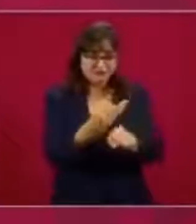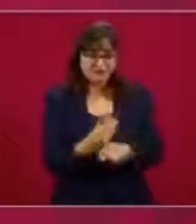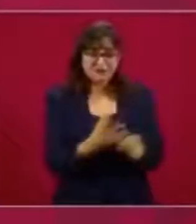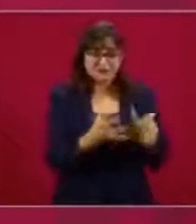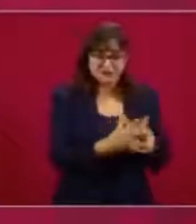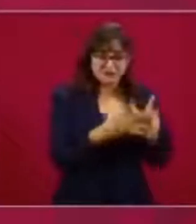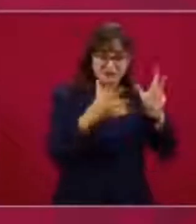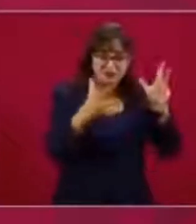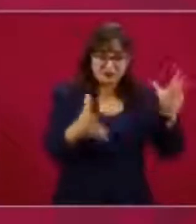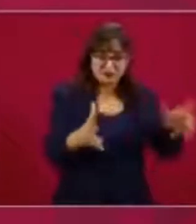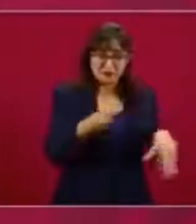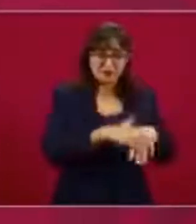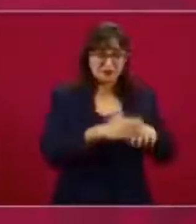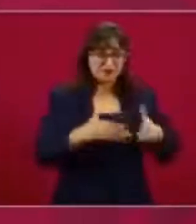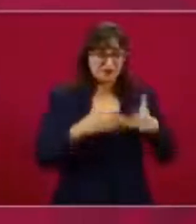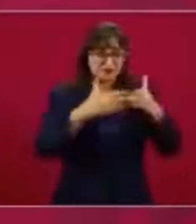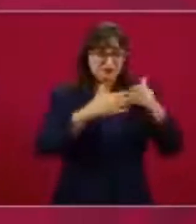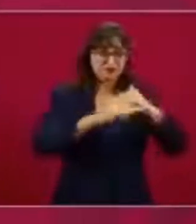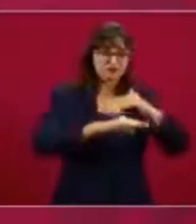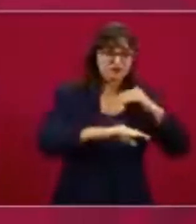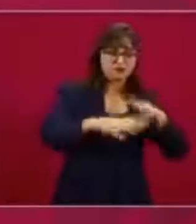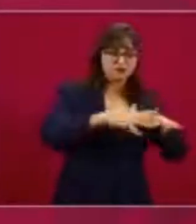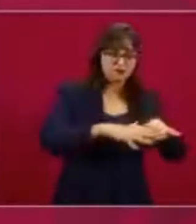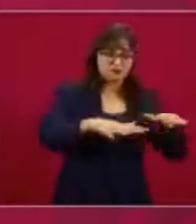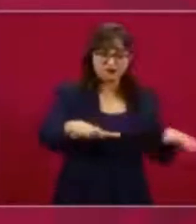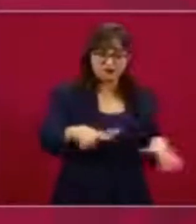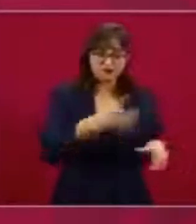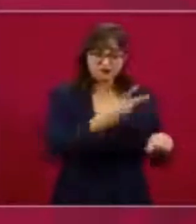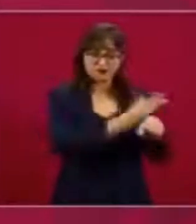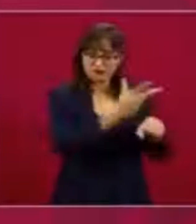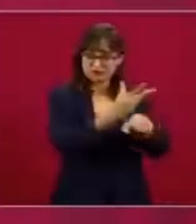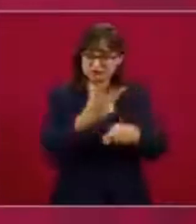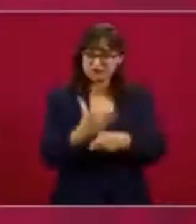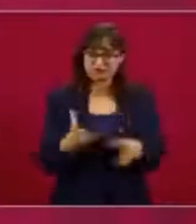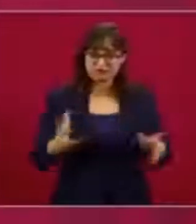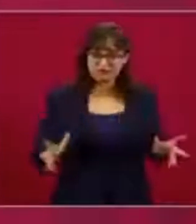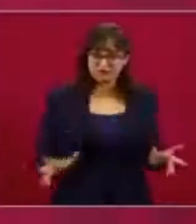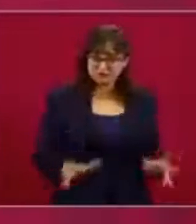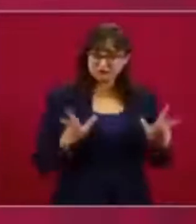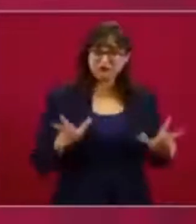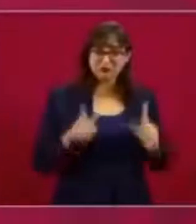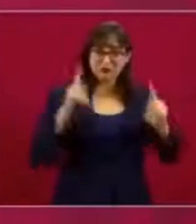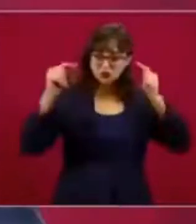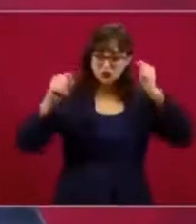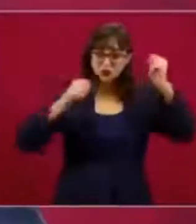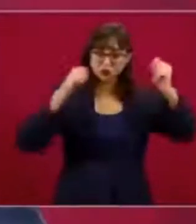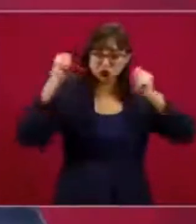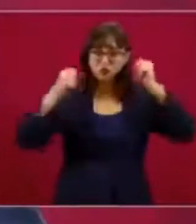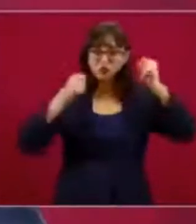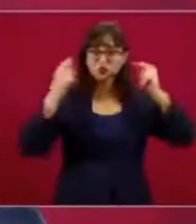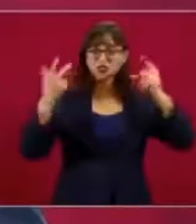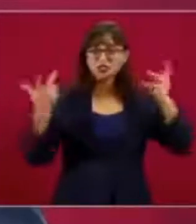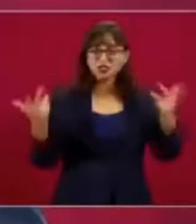el malecón de Mazatlán y desarrollar turísticamente más